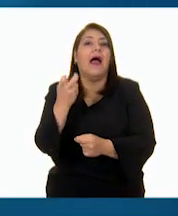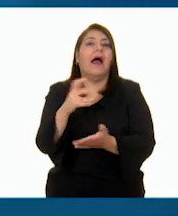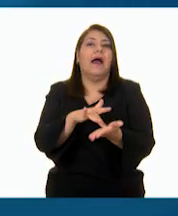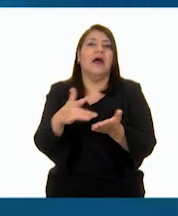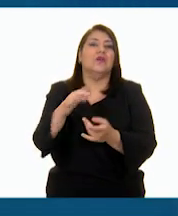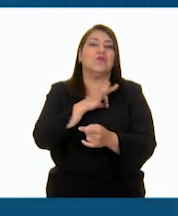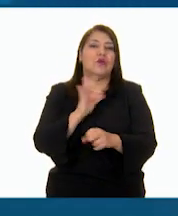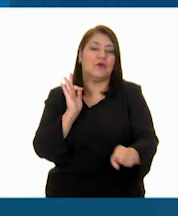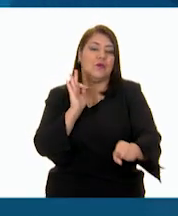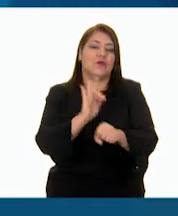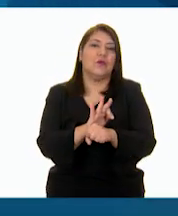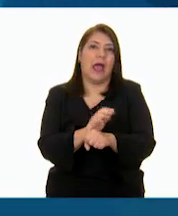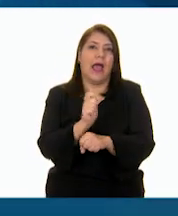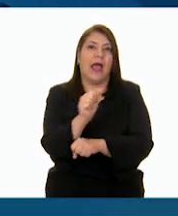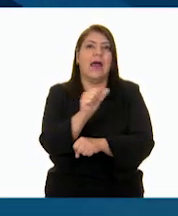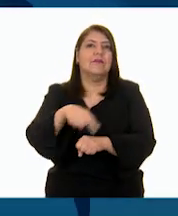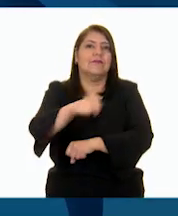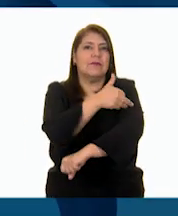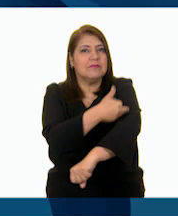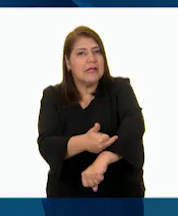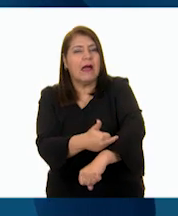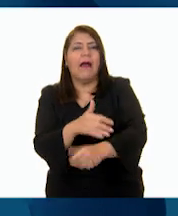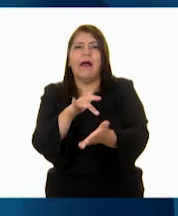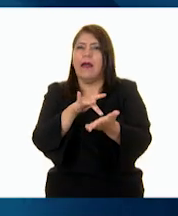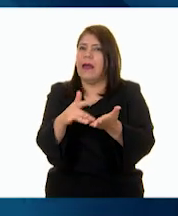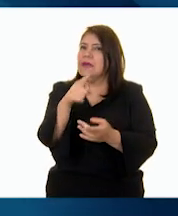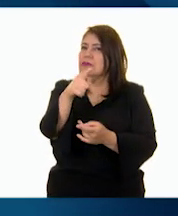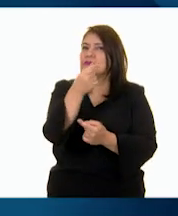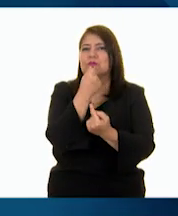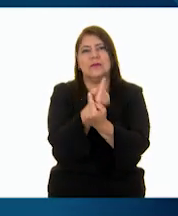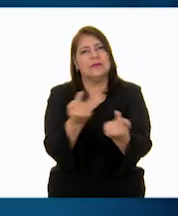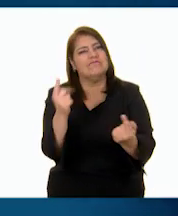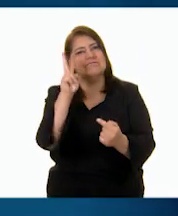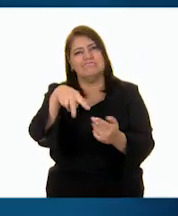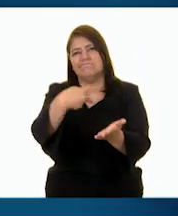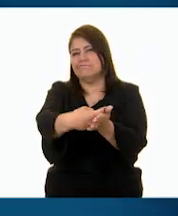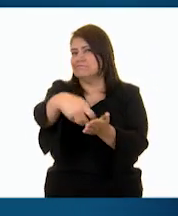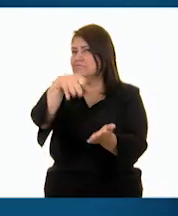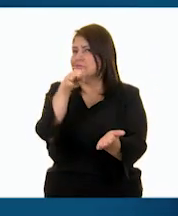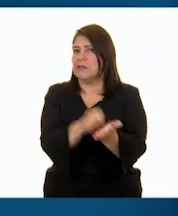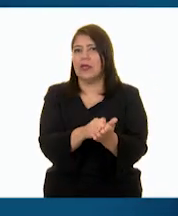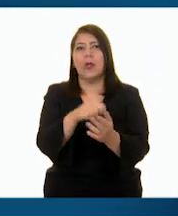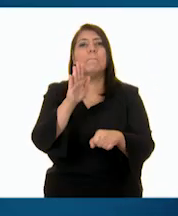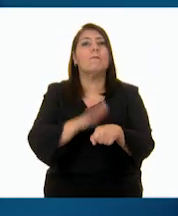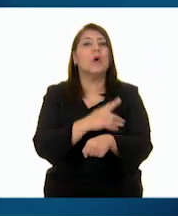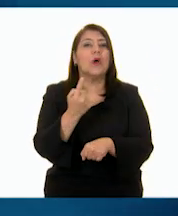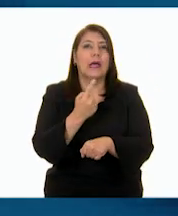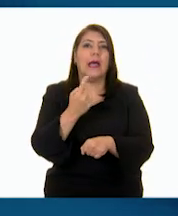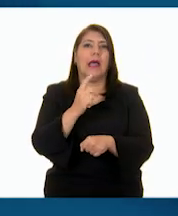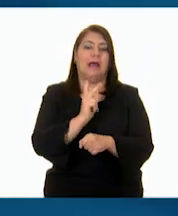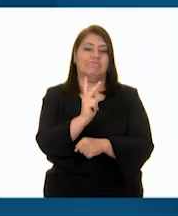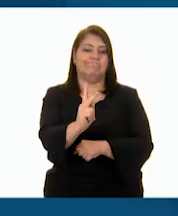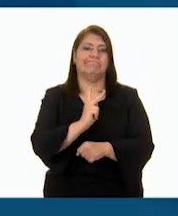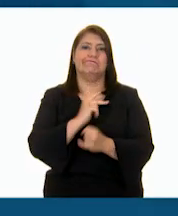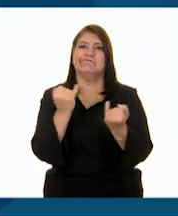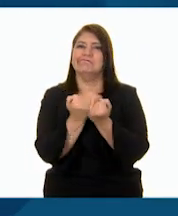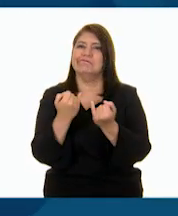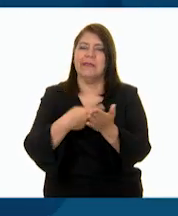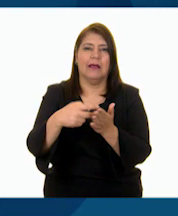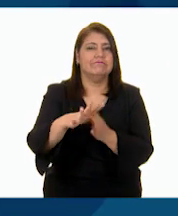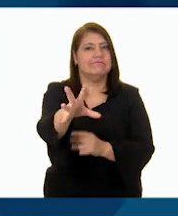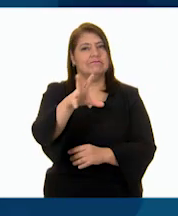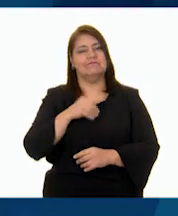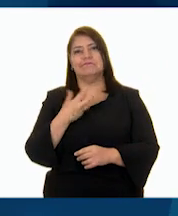a tu familia. Gracias por ser tan valiente porque haces que todos lo seamos. Sabemos que no